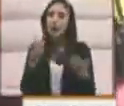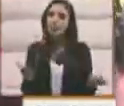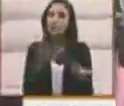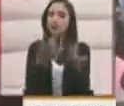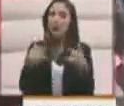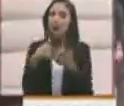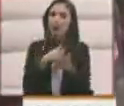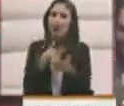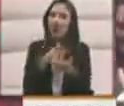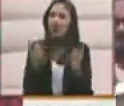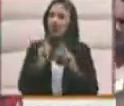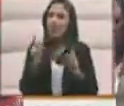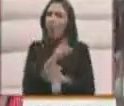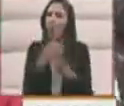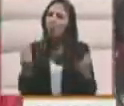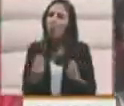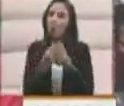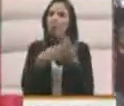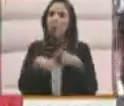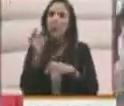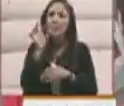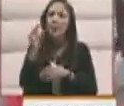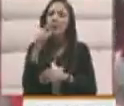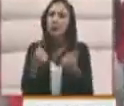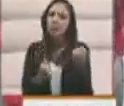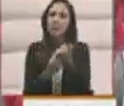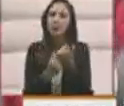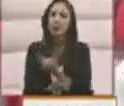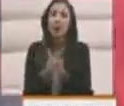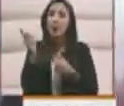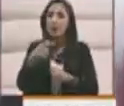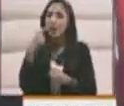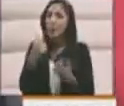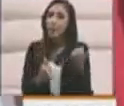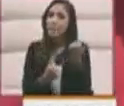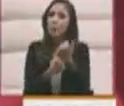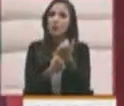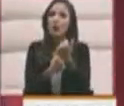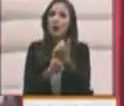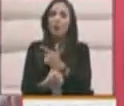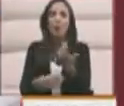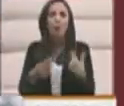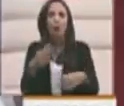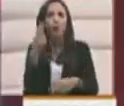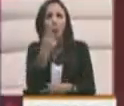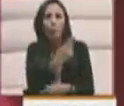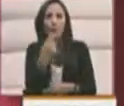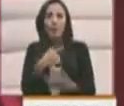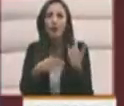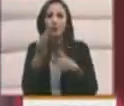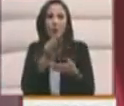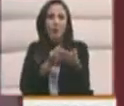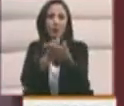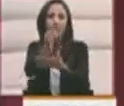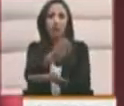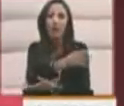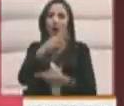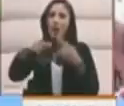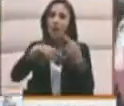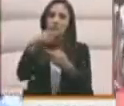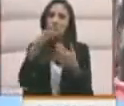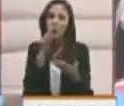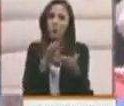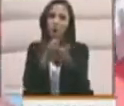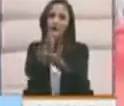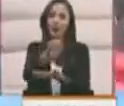Todo un pueblo que lo respalda, y también venimos a ratificar nuestro compromiso y lealtad con el proceso